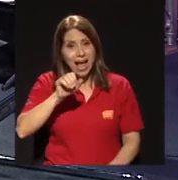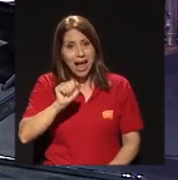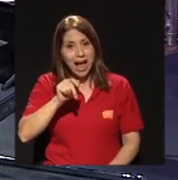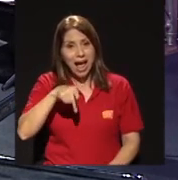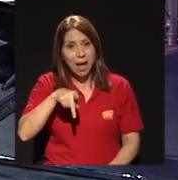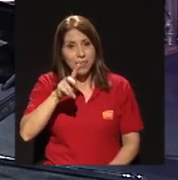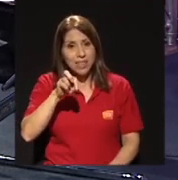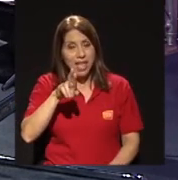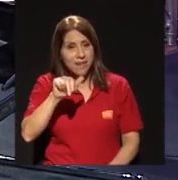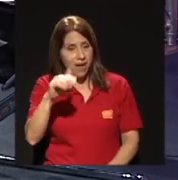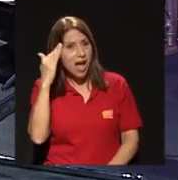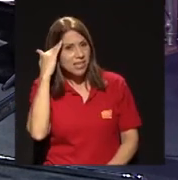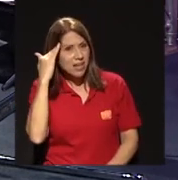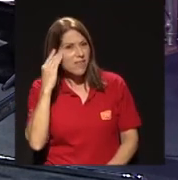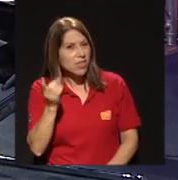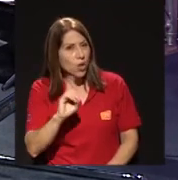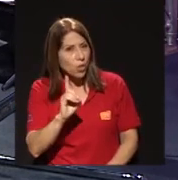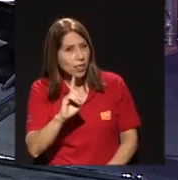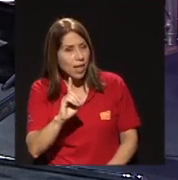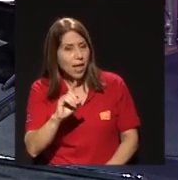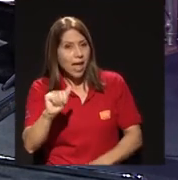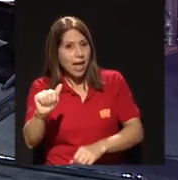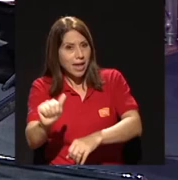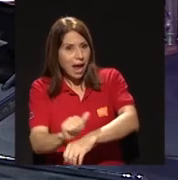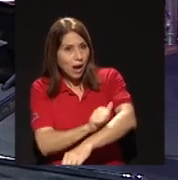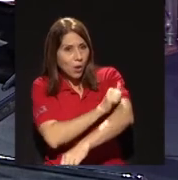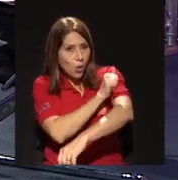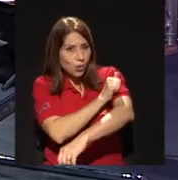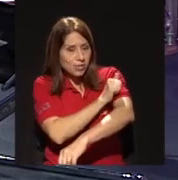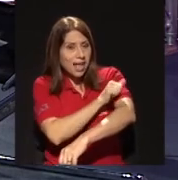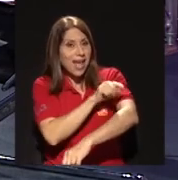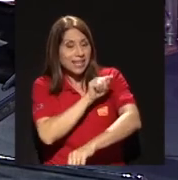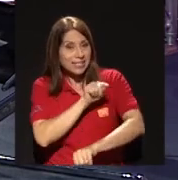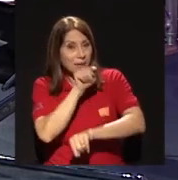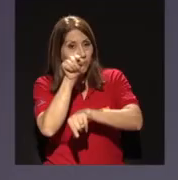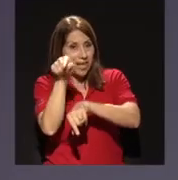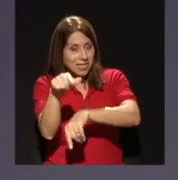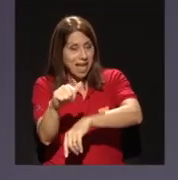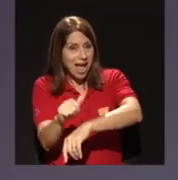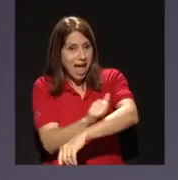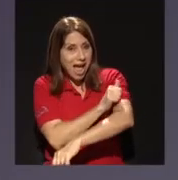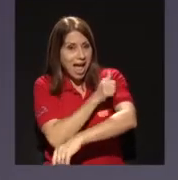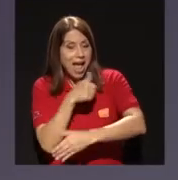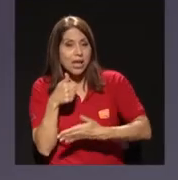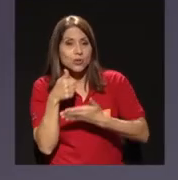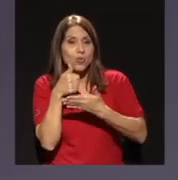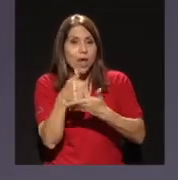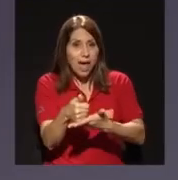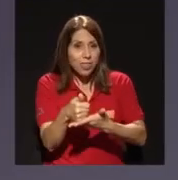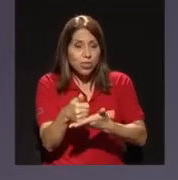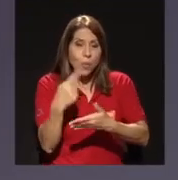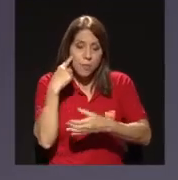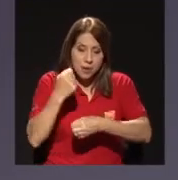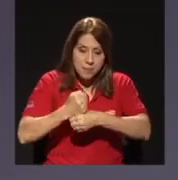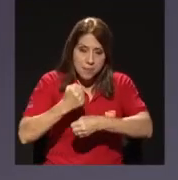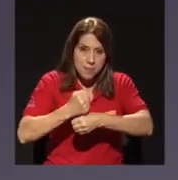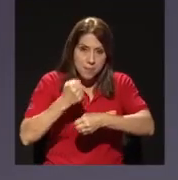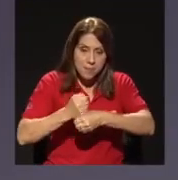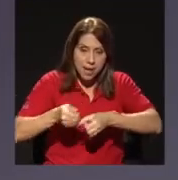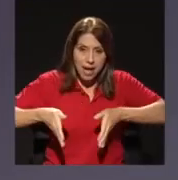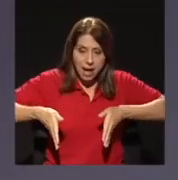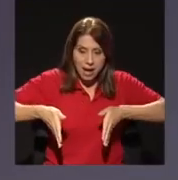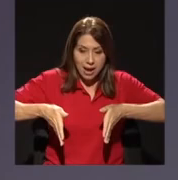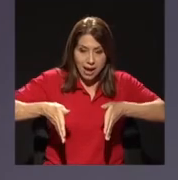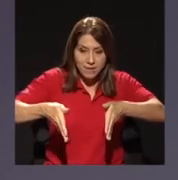En Acosta. Estamos allá ayudando a abrir los caminos que los compañeros